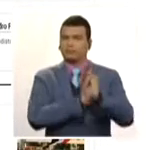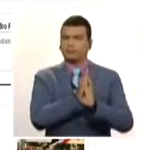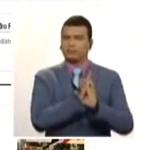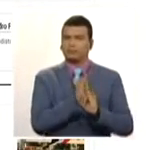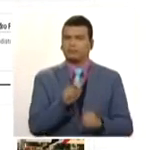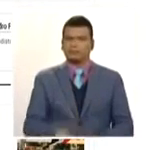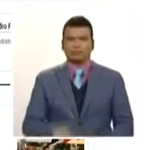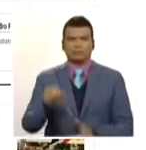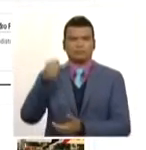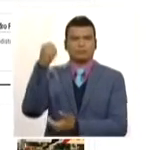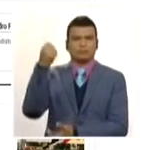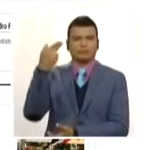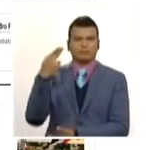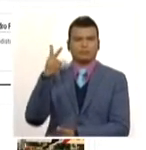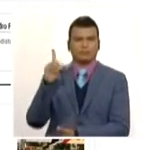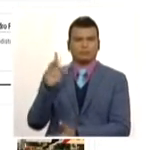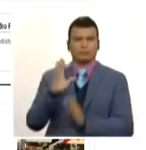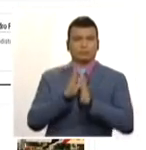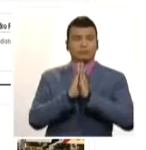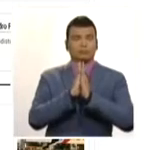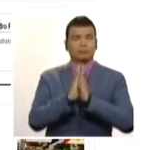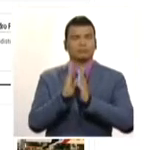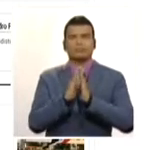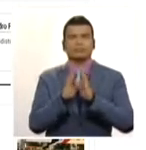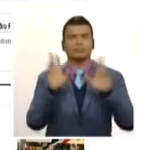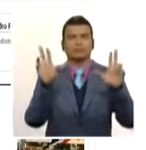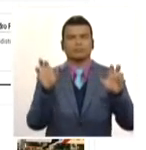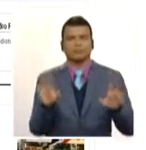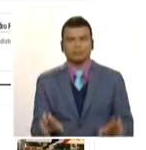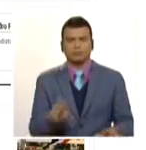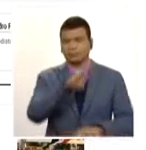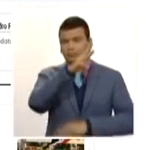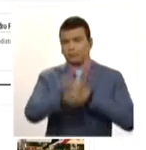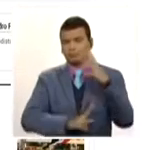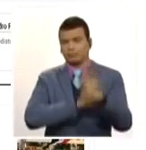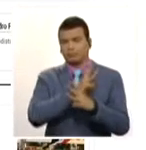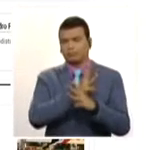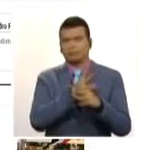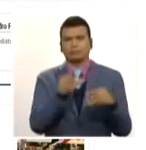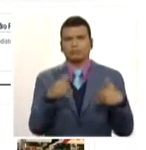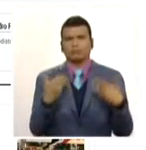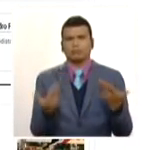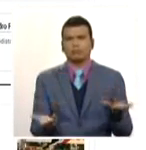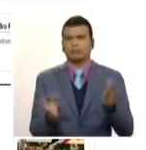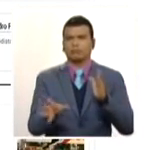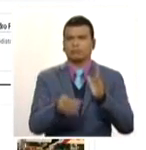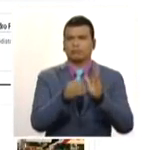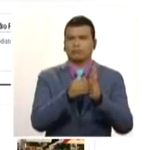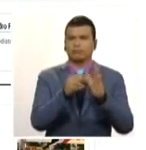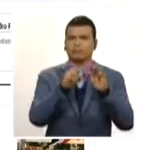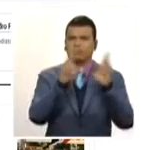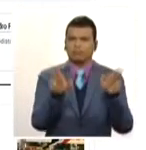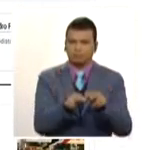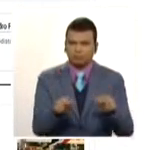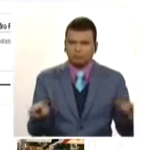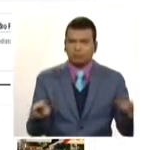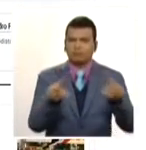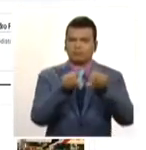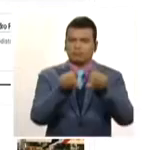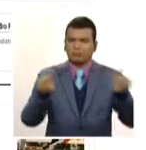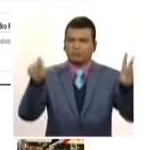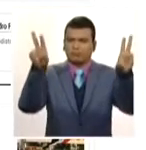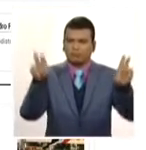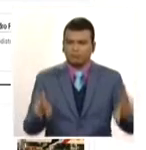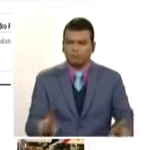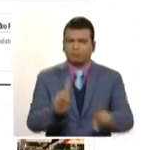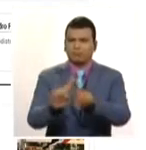Aquí en Economía HD también tenemos la oportunidad de echarle un vistazo al mundo entero a través de las publicaciones, de los titulares en diferentes medios